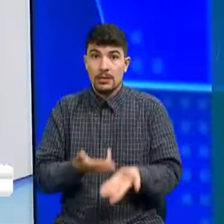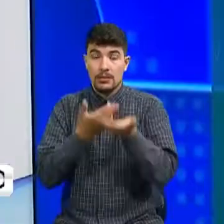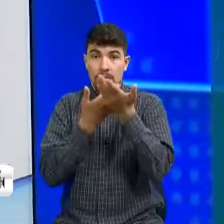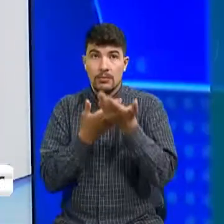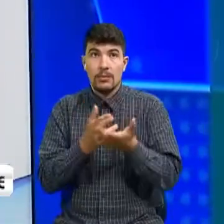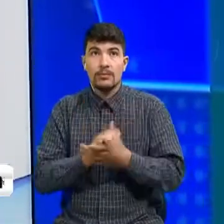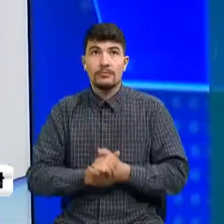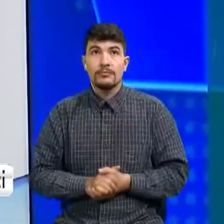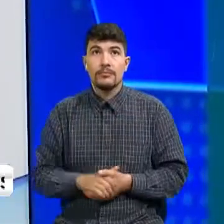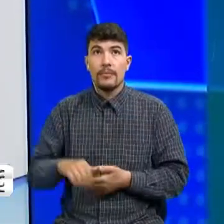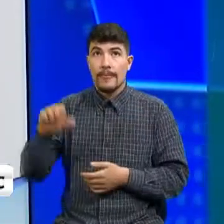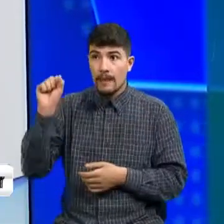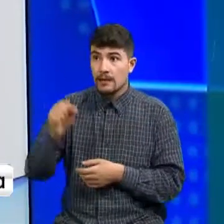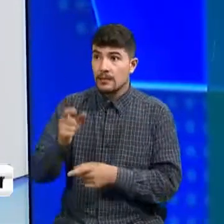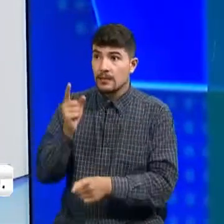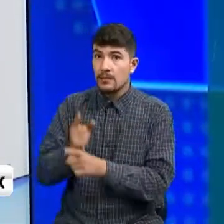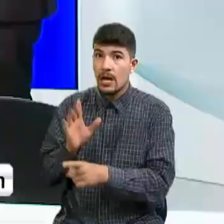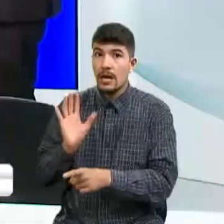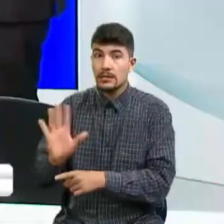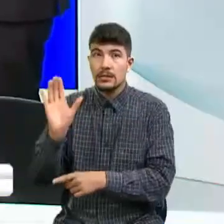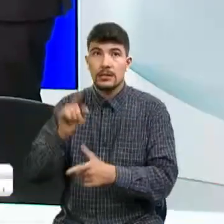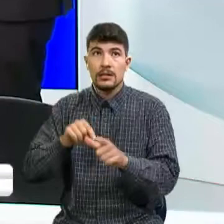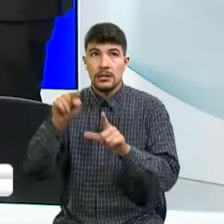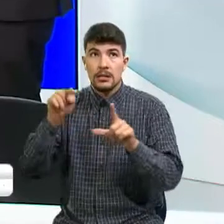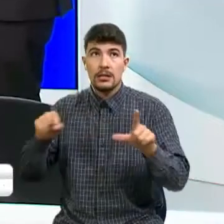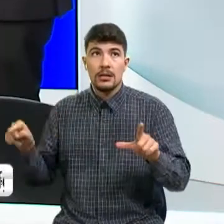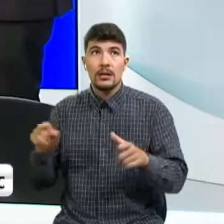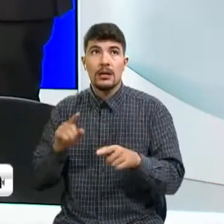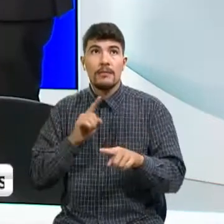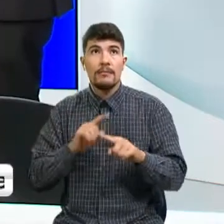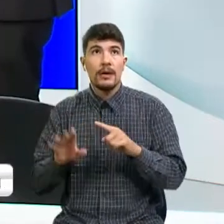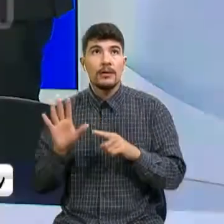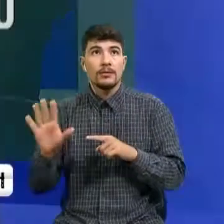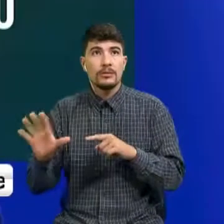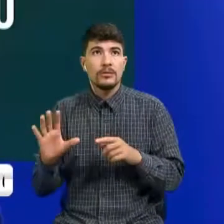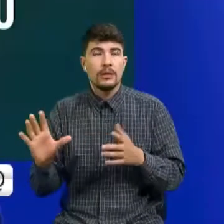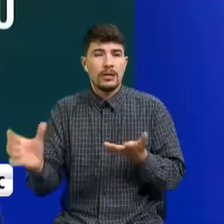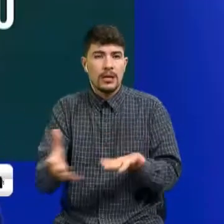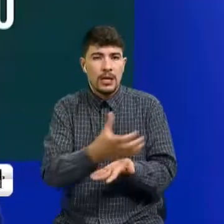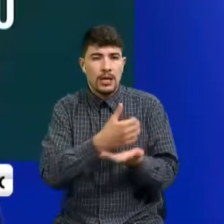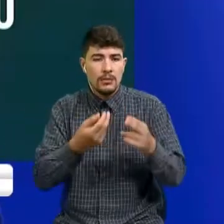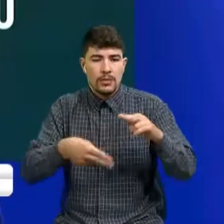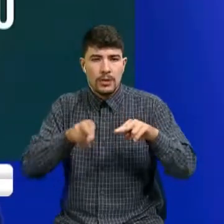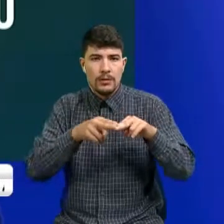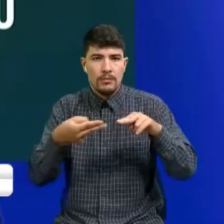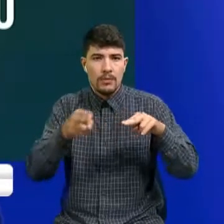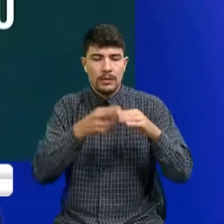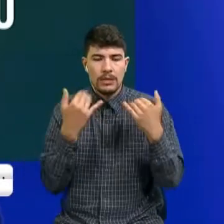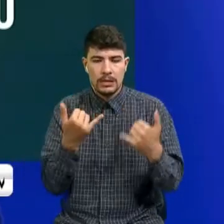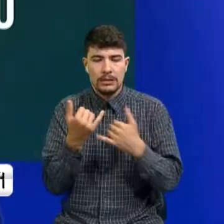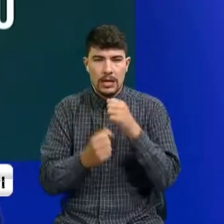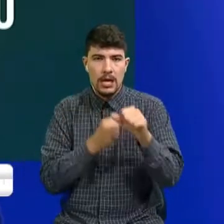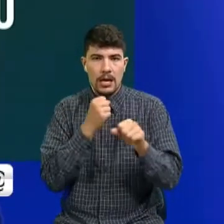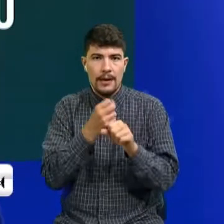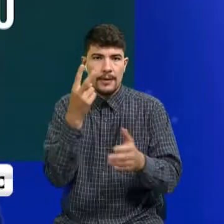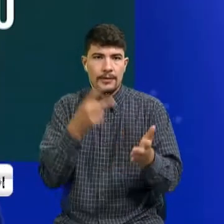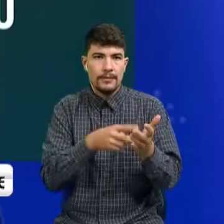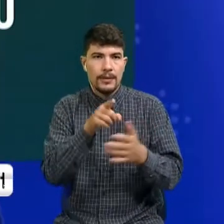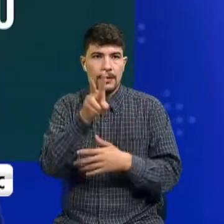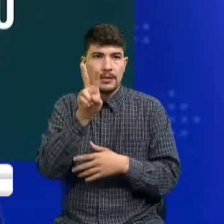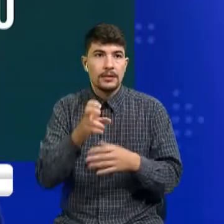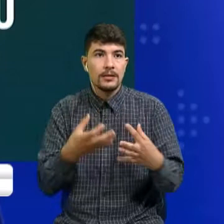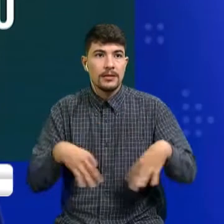evidentemente así lo muestran las cifras el recaudo de impuestos del 2017 también juega un papel muy importante